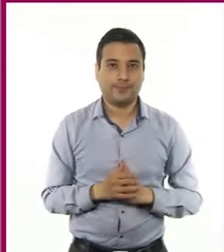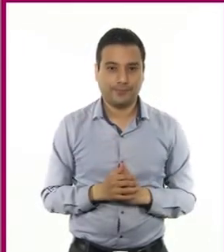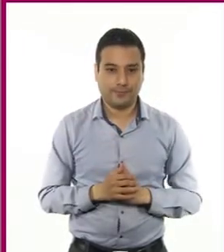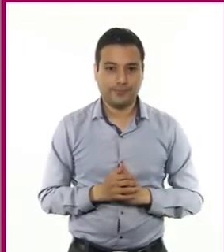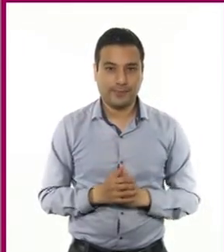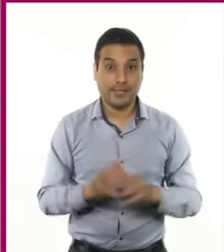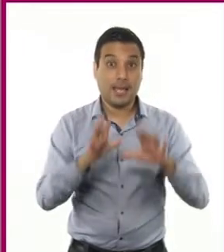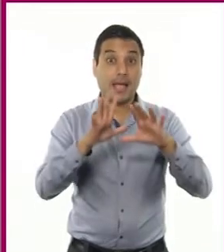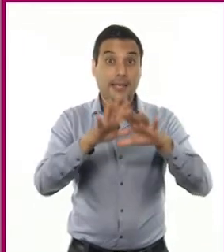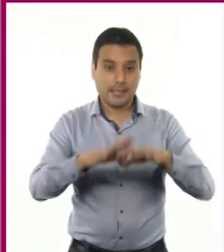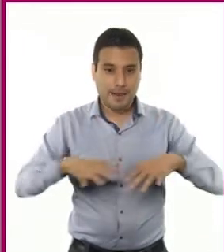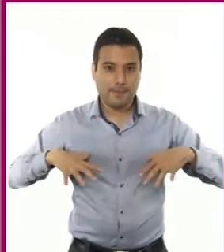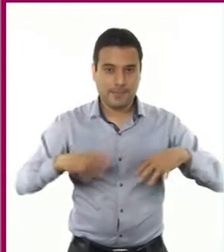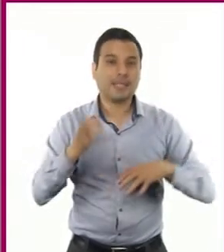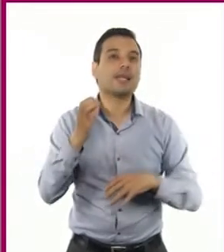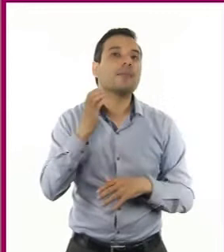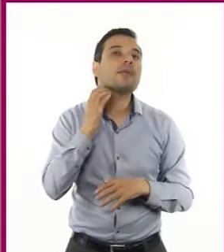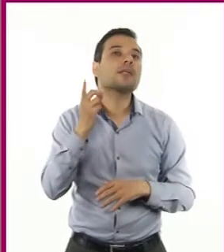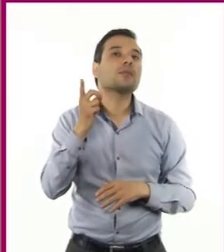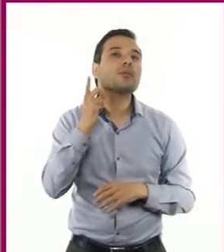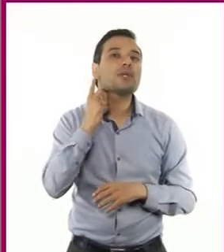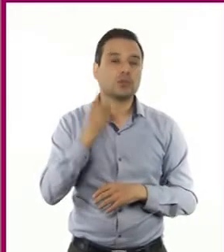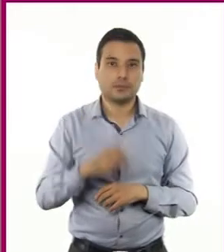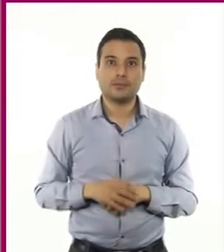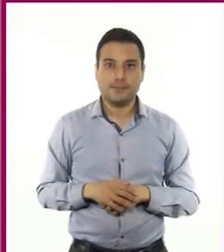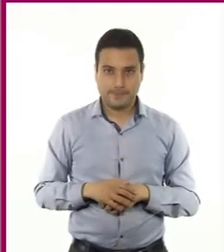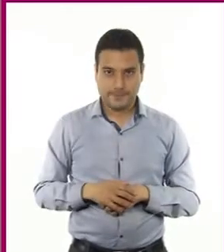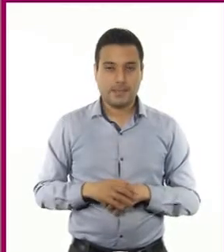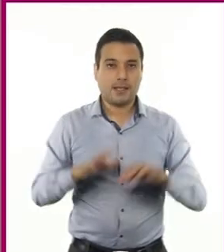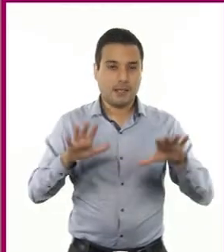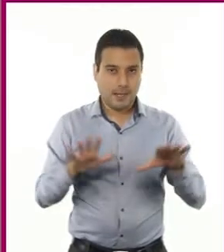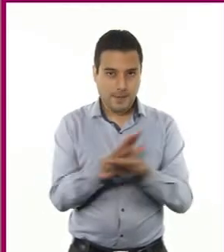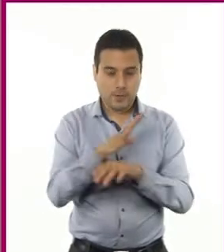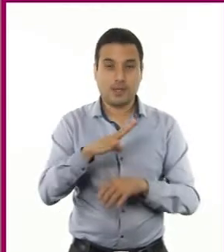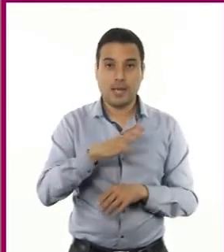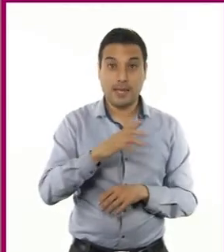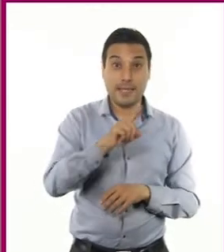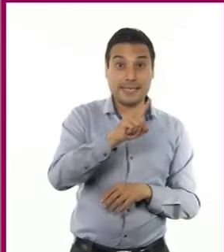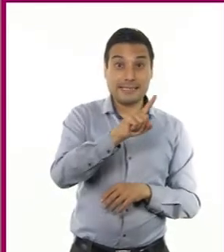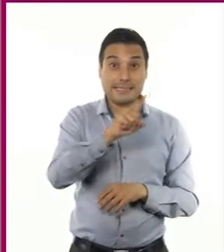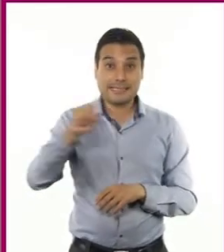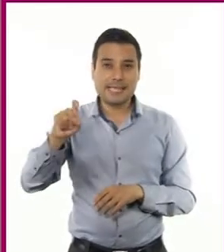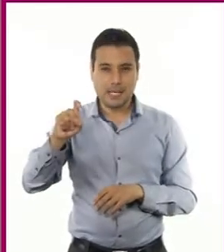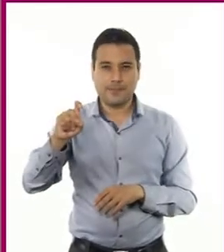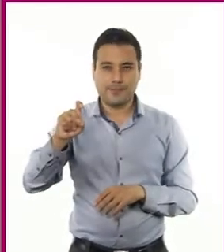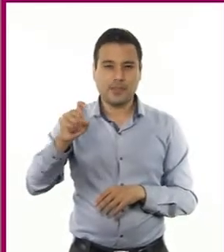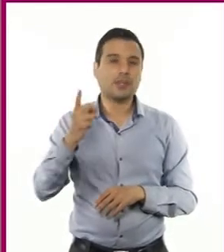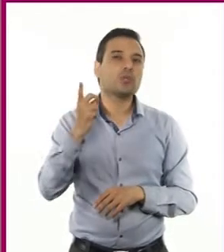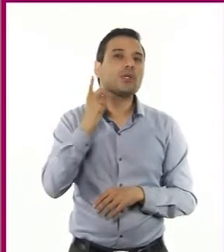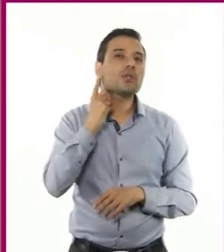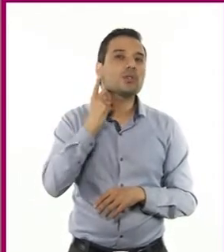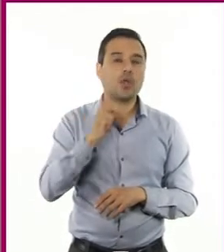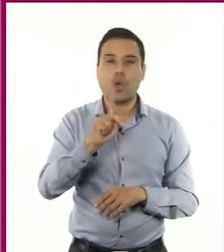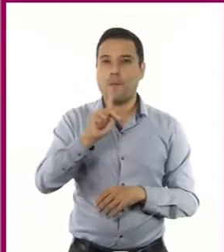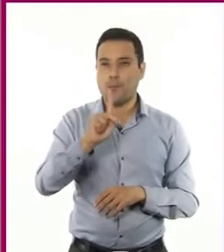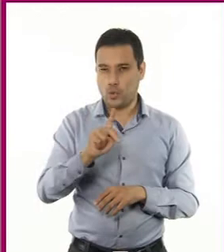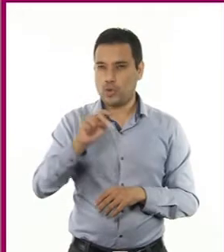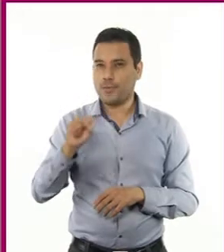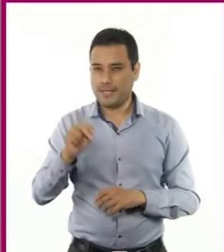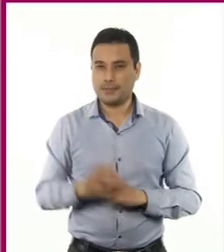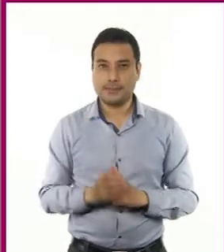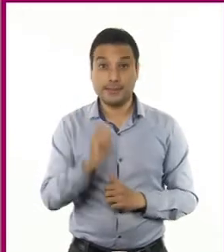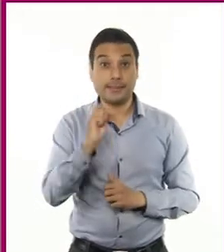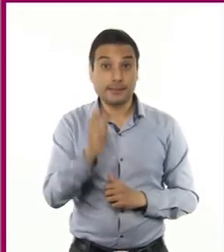integración de la Cámara de Diputados, agregando 100 diputados plurinominales. ¿De qué se trataba? De inyectarle pluralidad